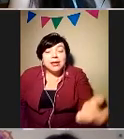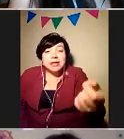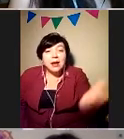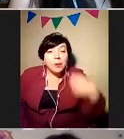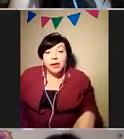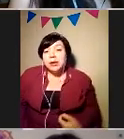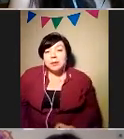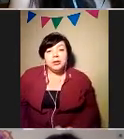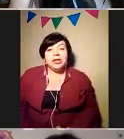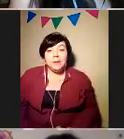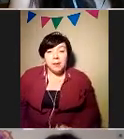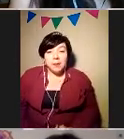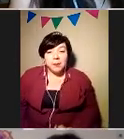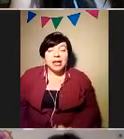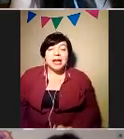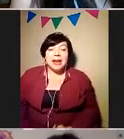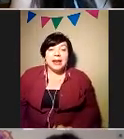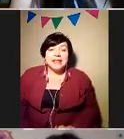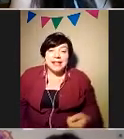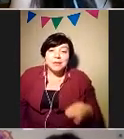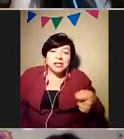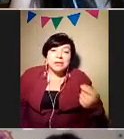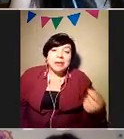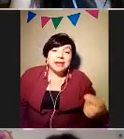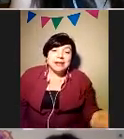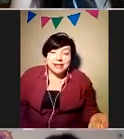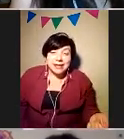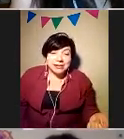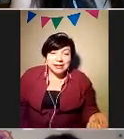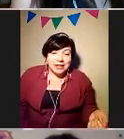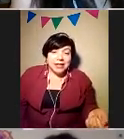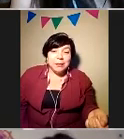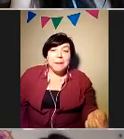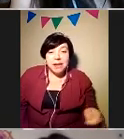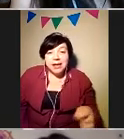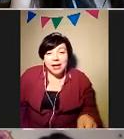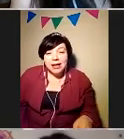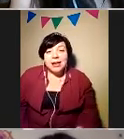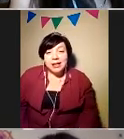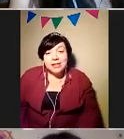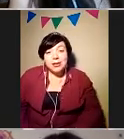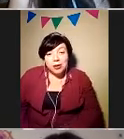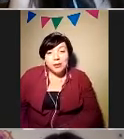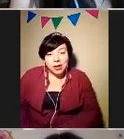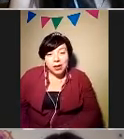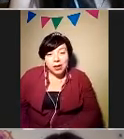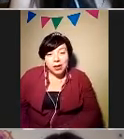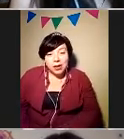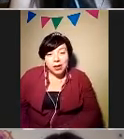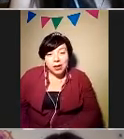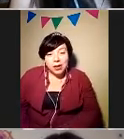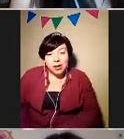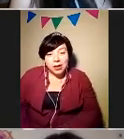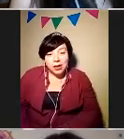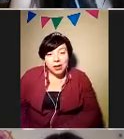que la ropa de mujer menos tiempo, porque se generan muchísimas más tendencias y más prendas en el diseño de